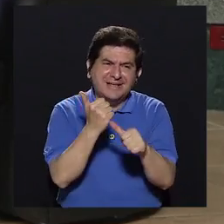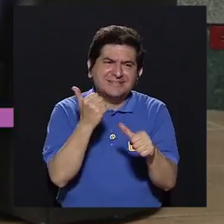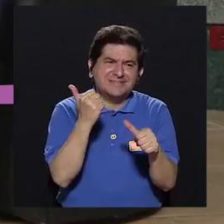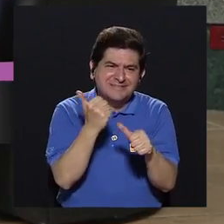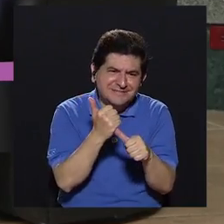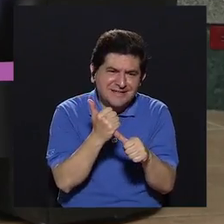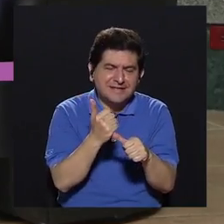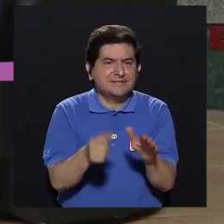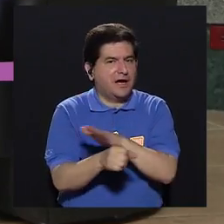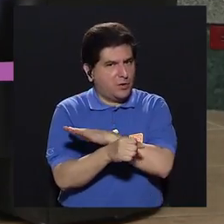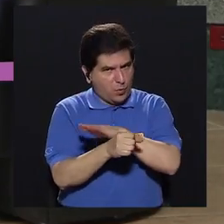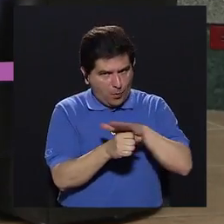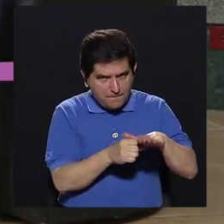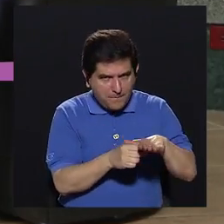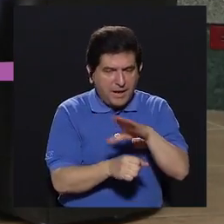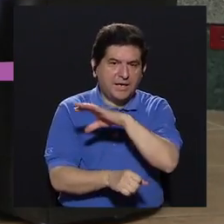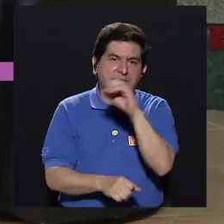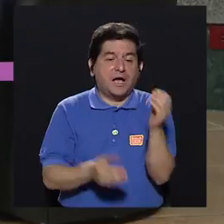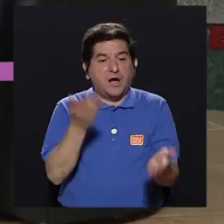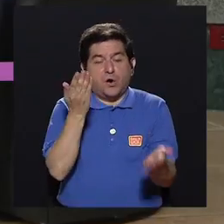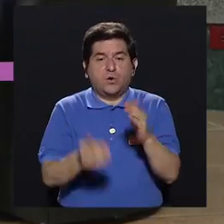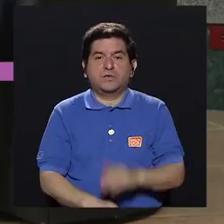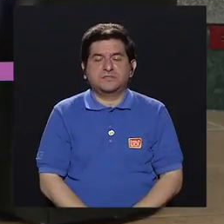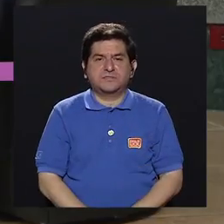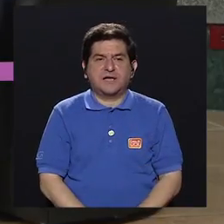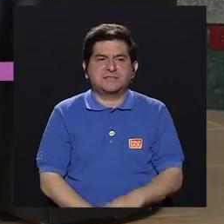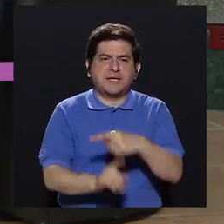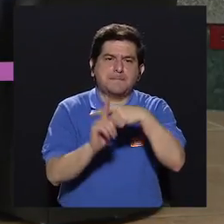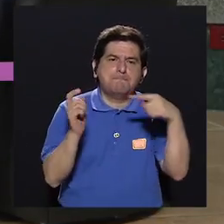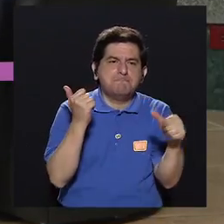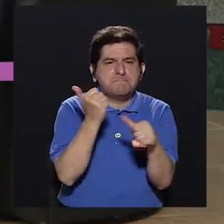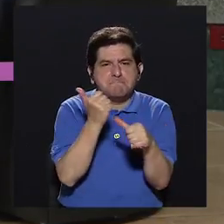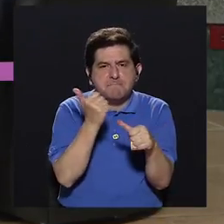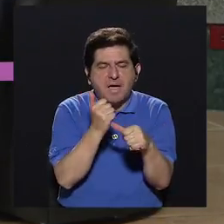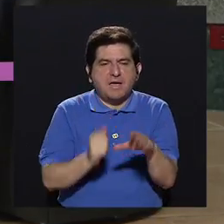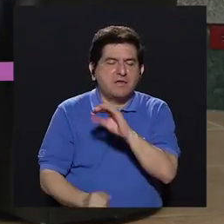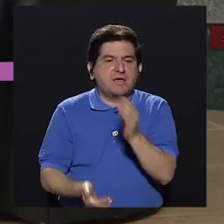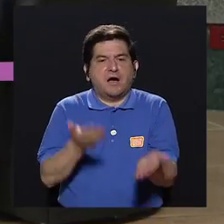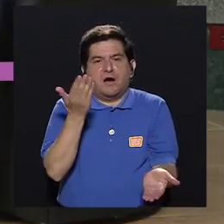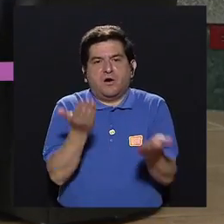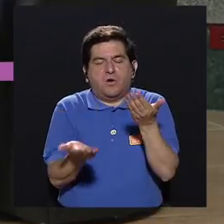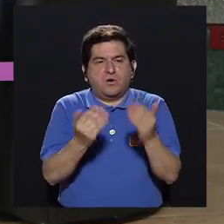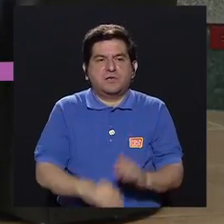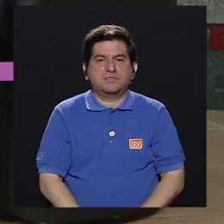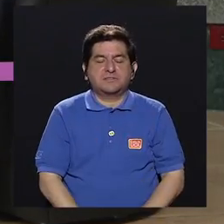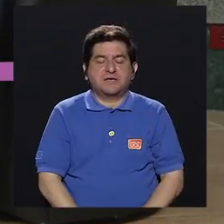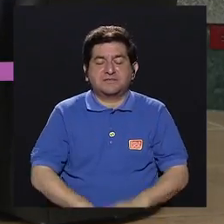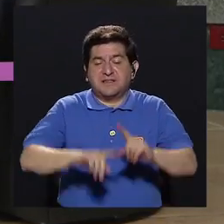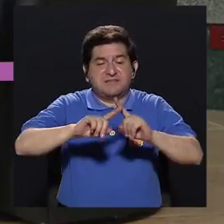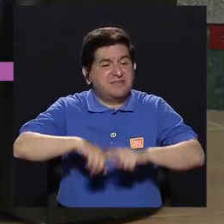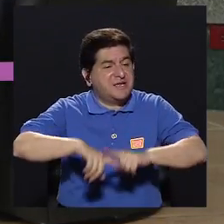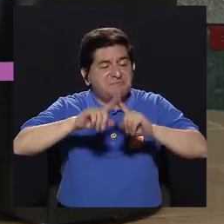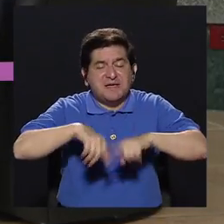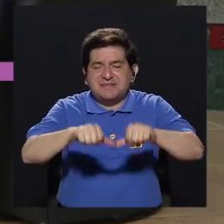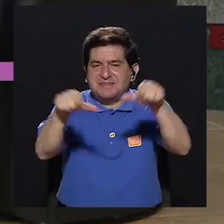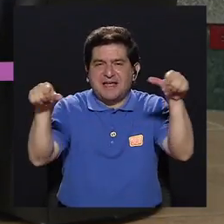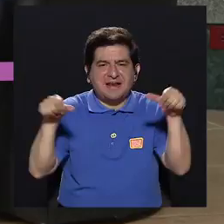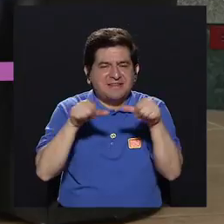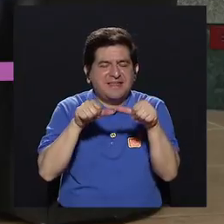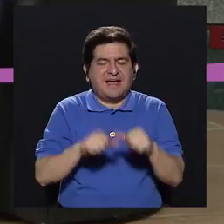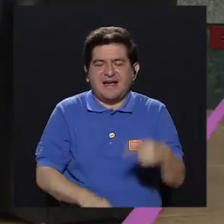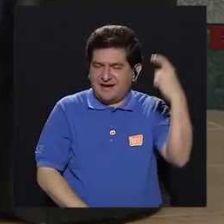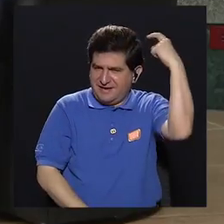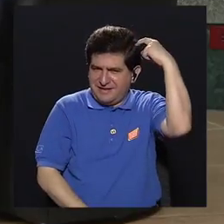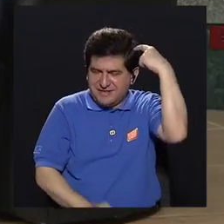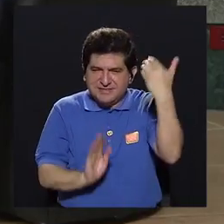asistencia completa o puede ser media asistencia o muy probablemente. Todo va a depender de qué área fue el que se